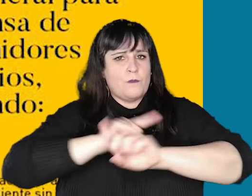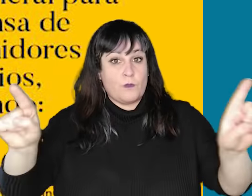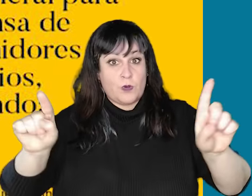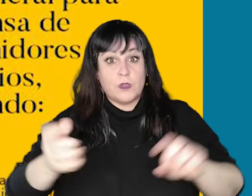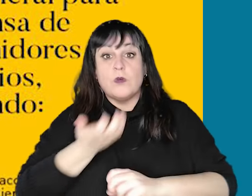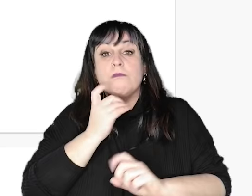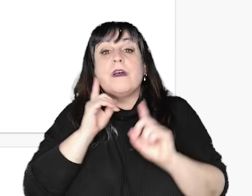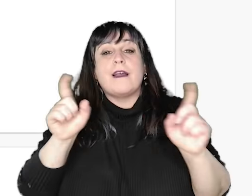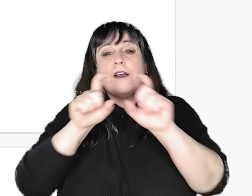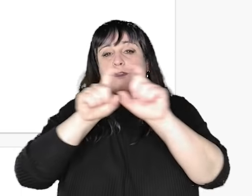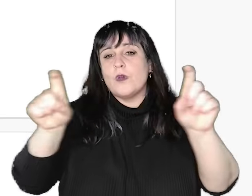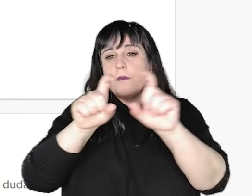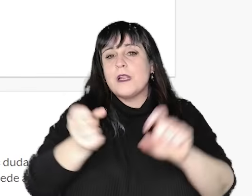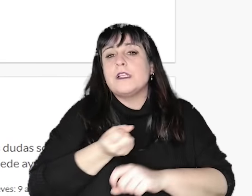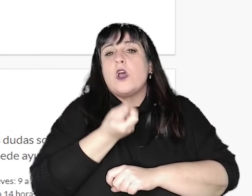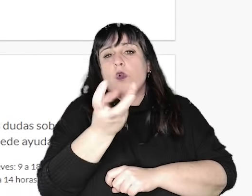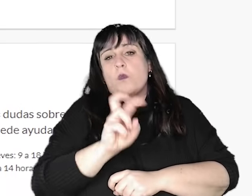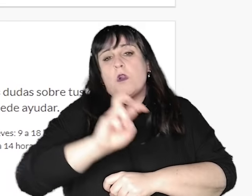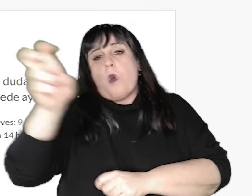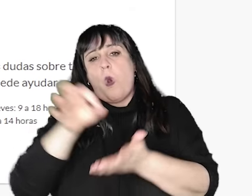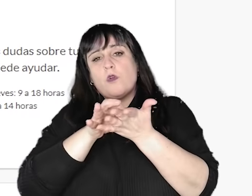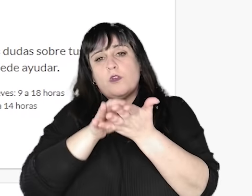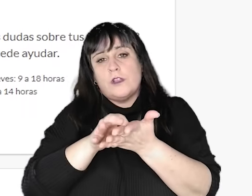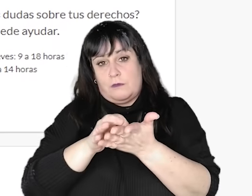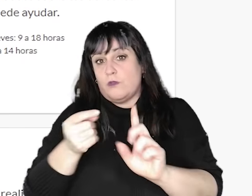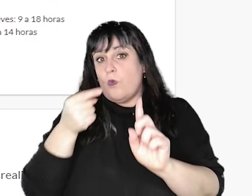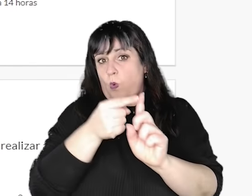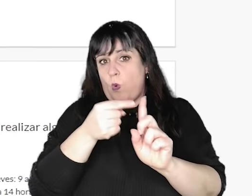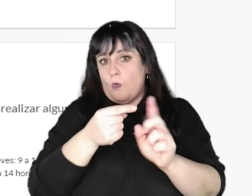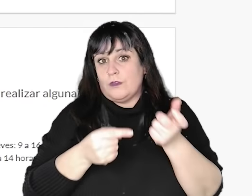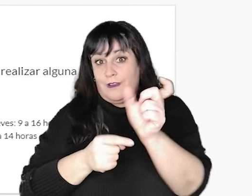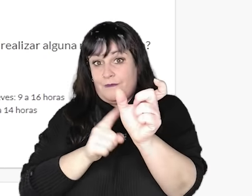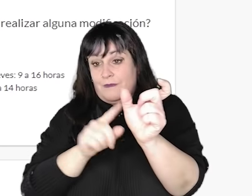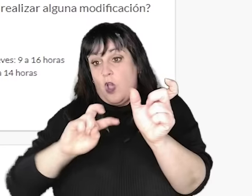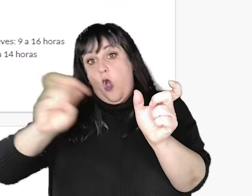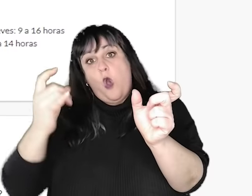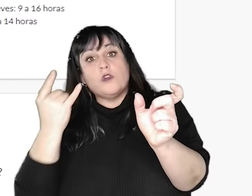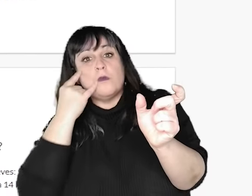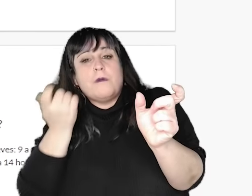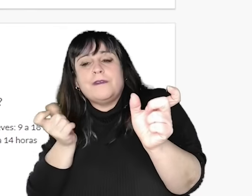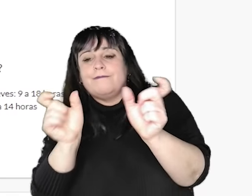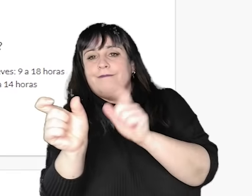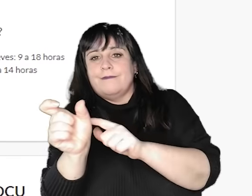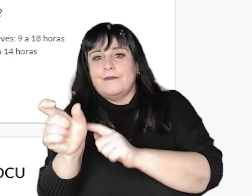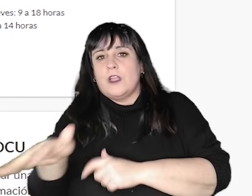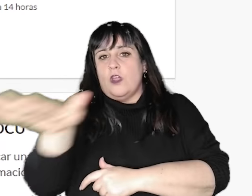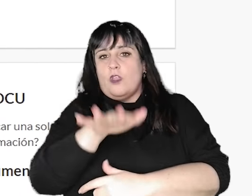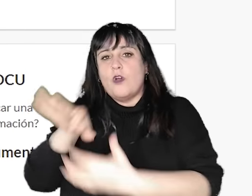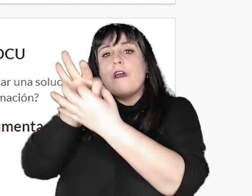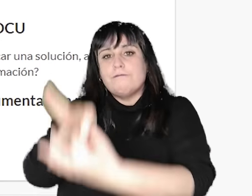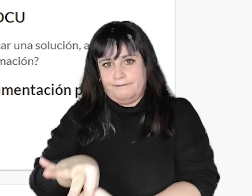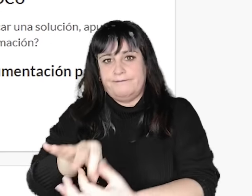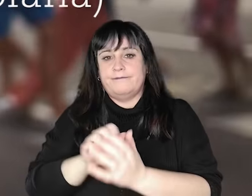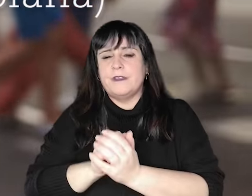atención al cliente por eso cuando una empresa lo utilice para otro tipo de servicios deberá añadir obligatoriamente otro número con prefijo